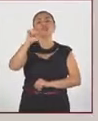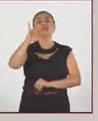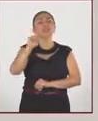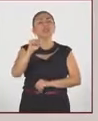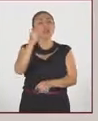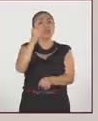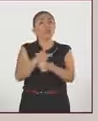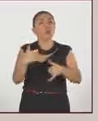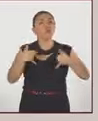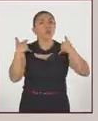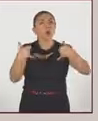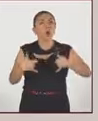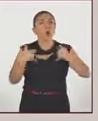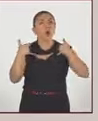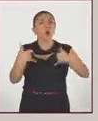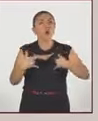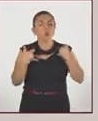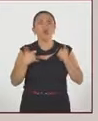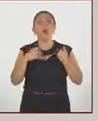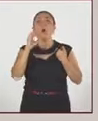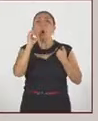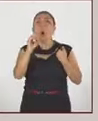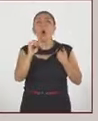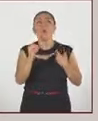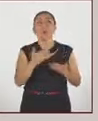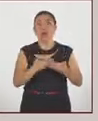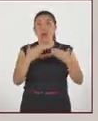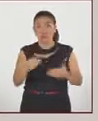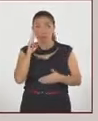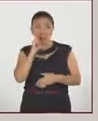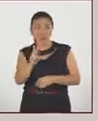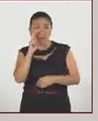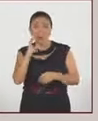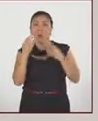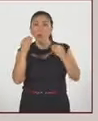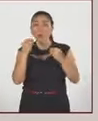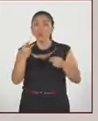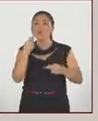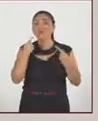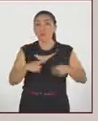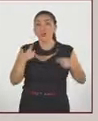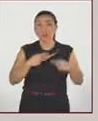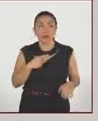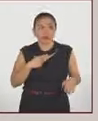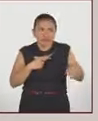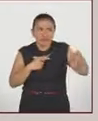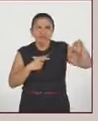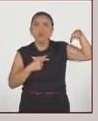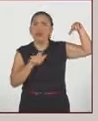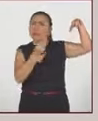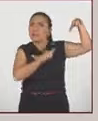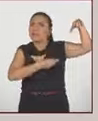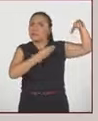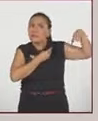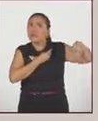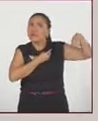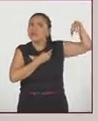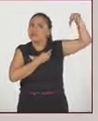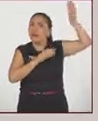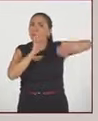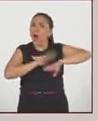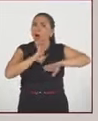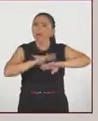más tempranas, la sobrevida también ahora cada vez es más elevada y entonces vemos